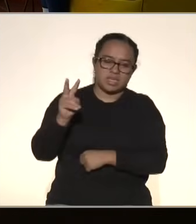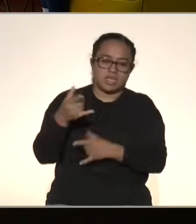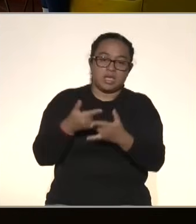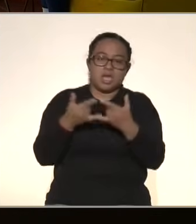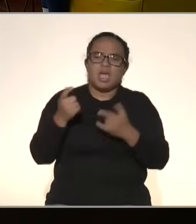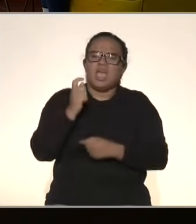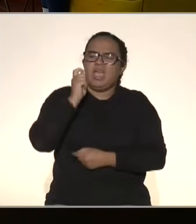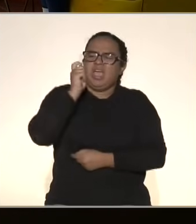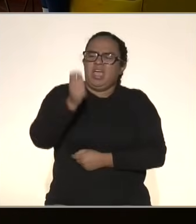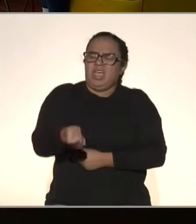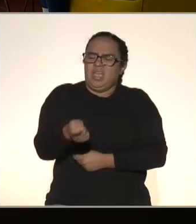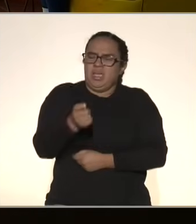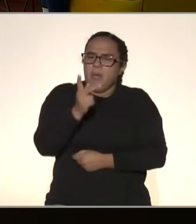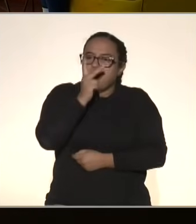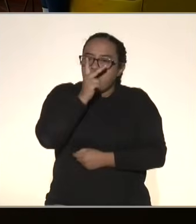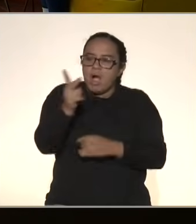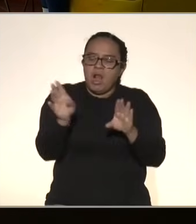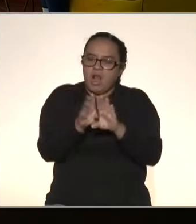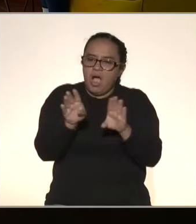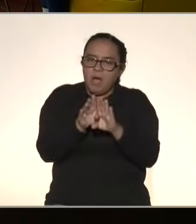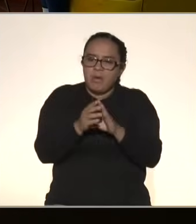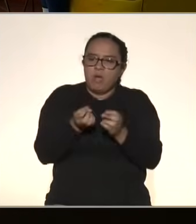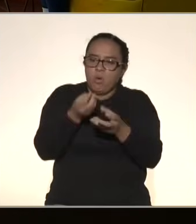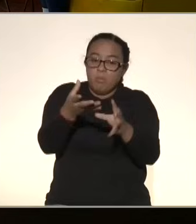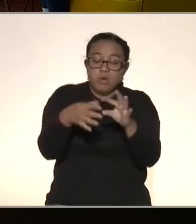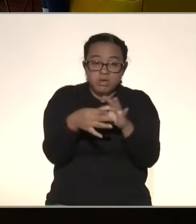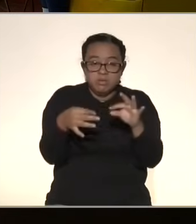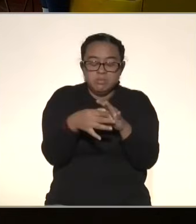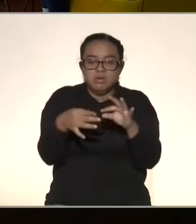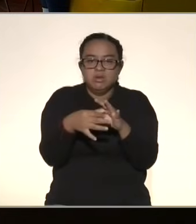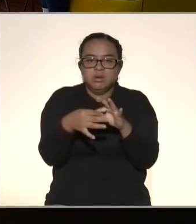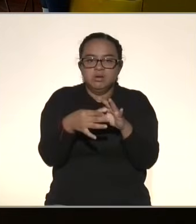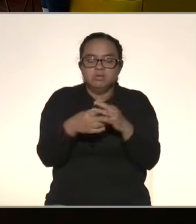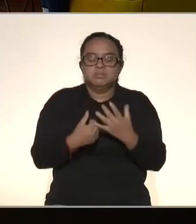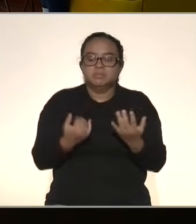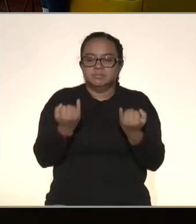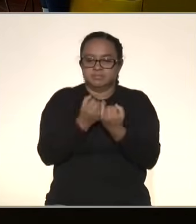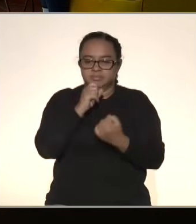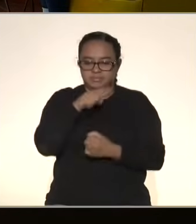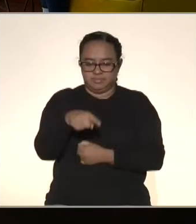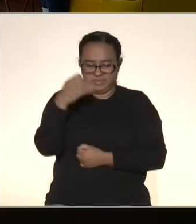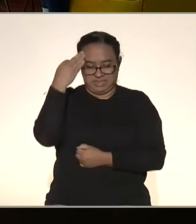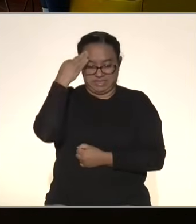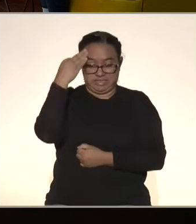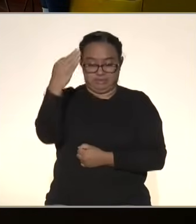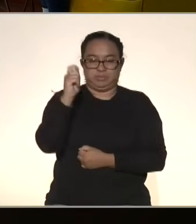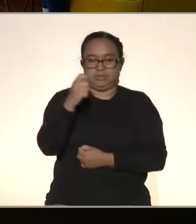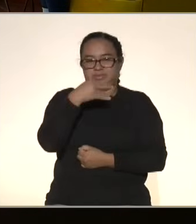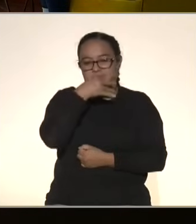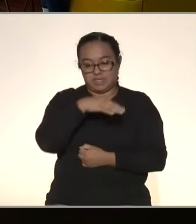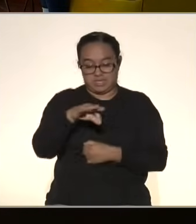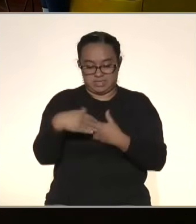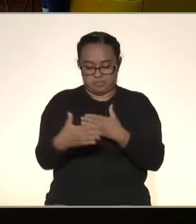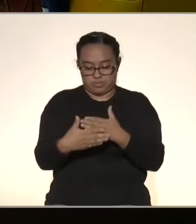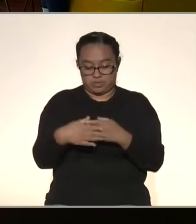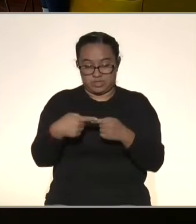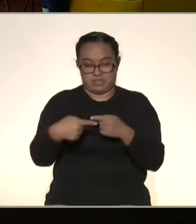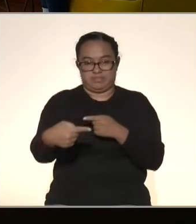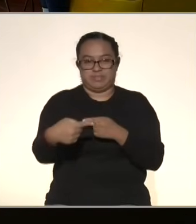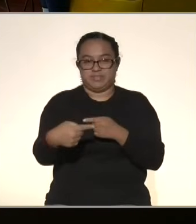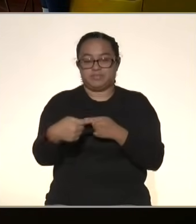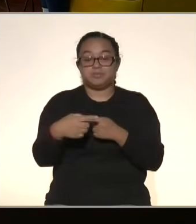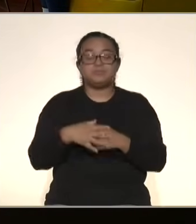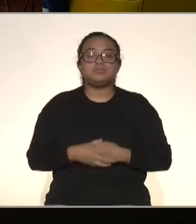el significado de las palabras, cómo resignificar estas épocas, esta fiesta que está por venir,